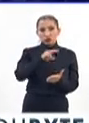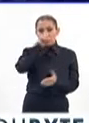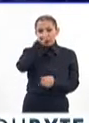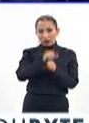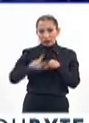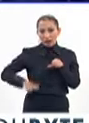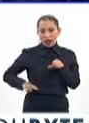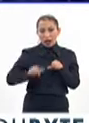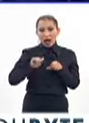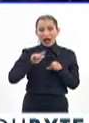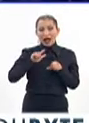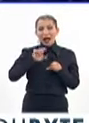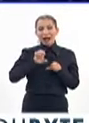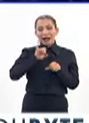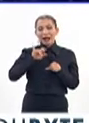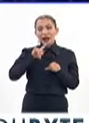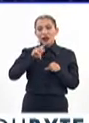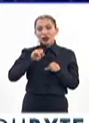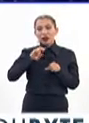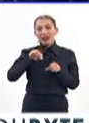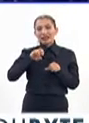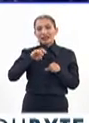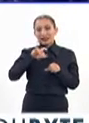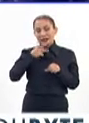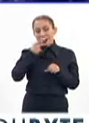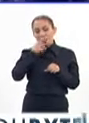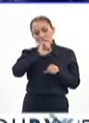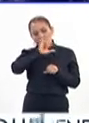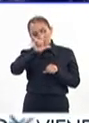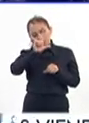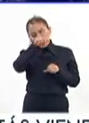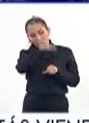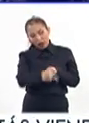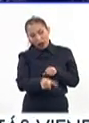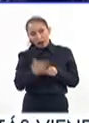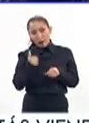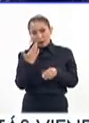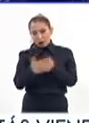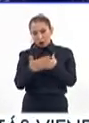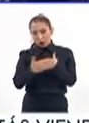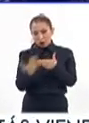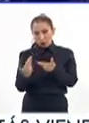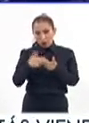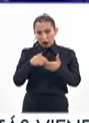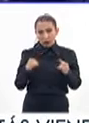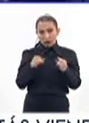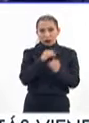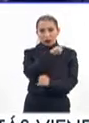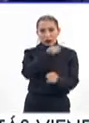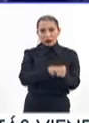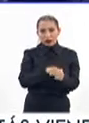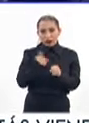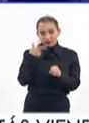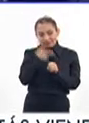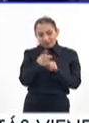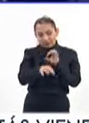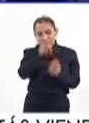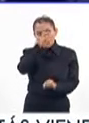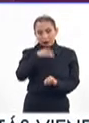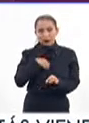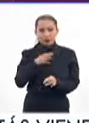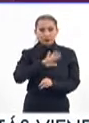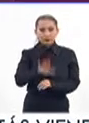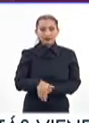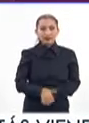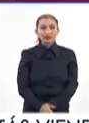subsecretario de Gobernación, Alejandro Encinas, habló sobre el perfil profesional de los especialistas que van a colaborar en el Instituto Nacional de Identificación Forense.